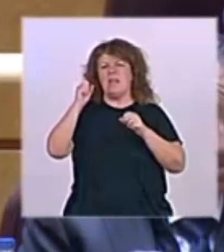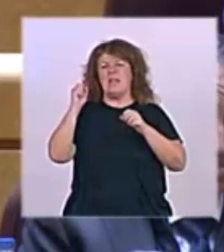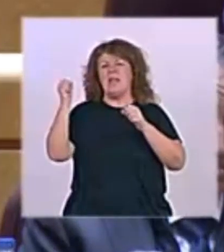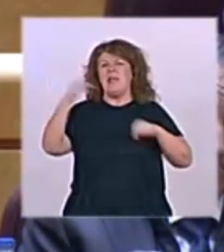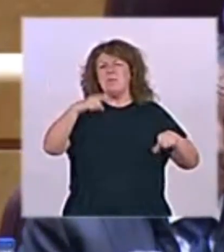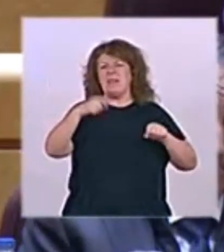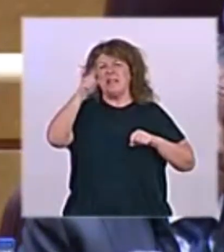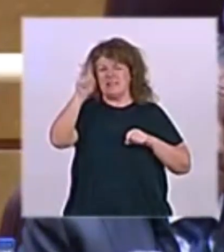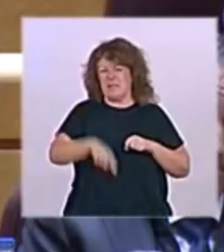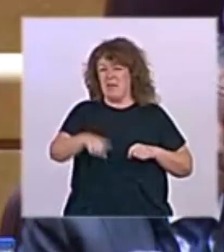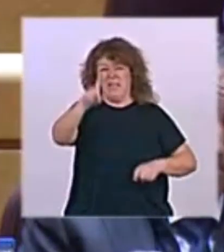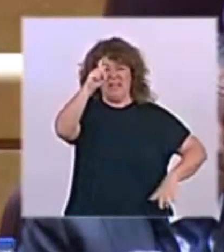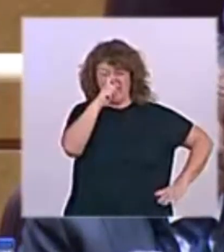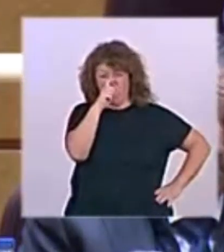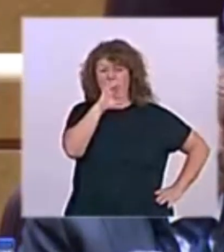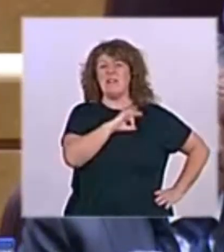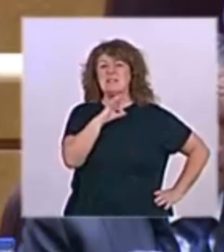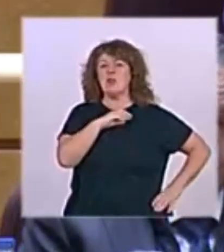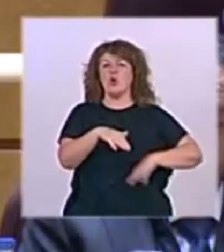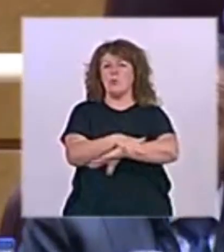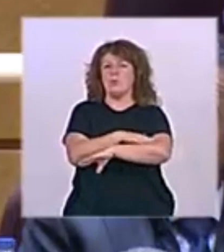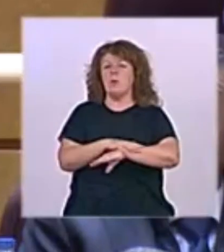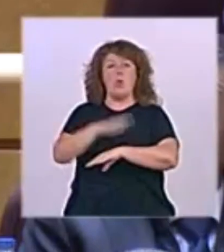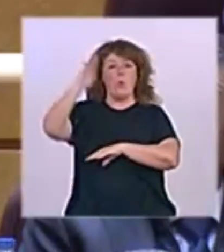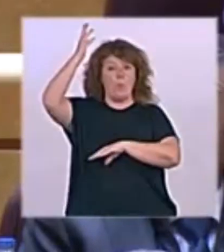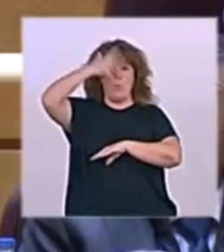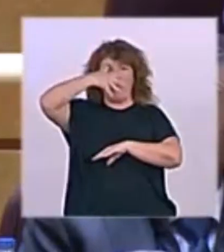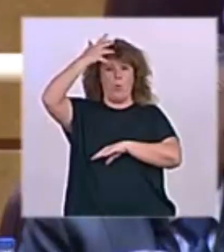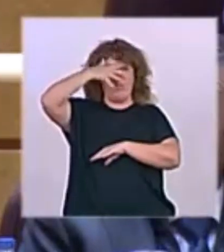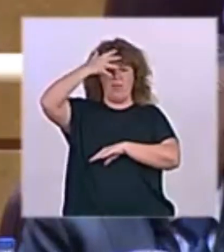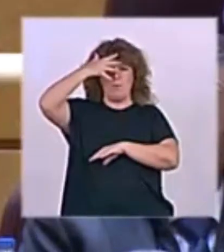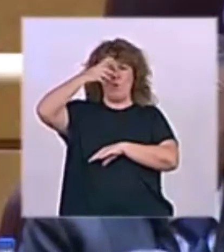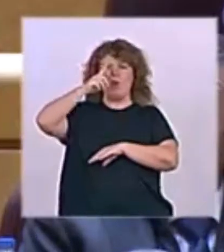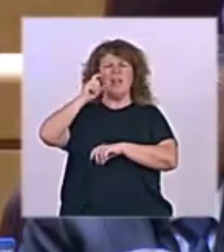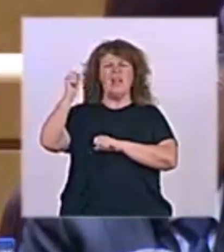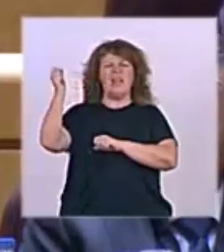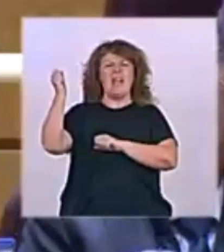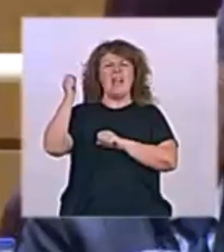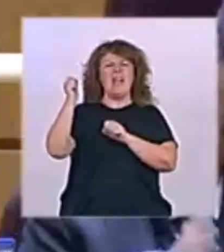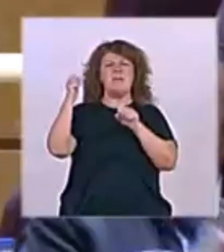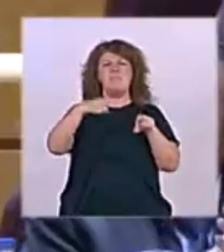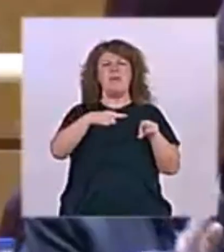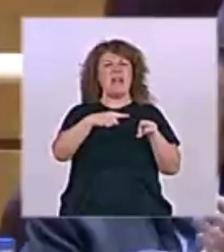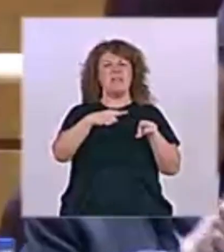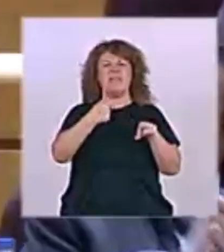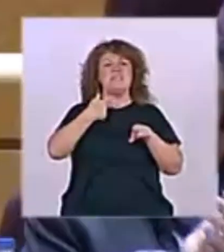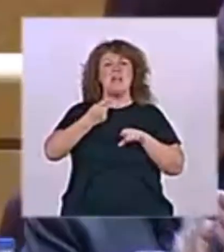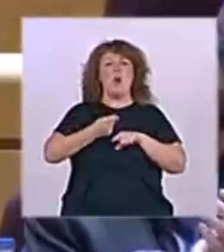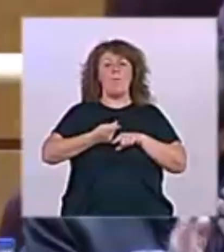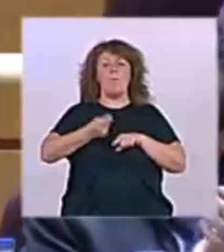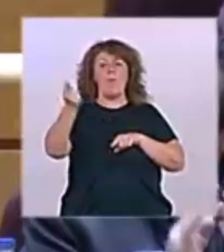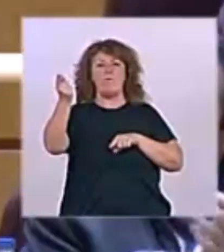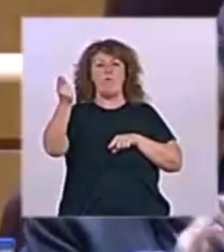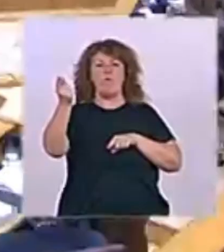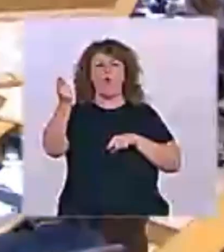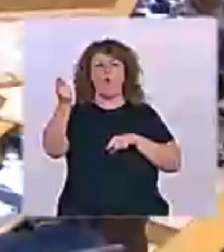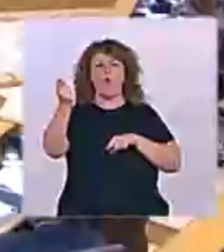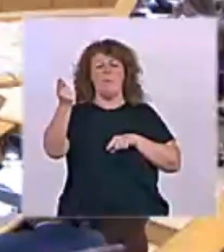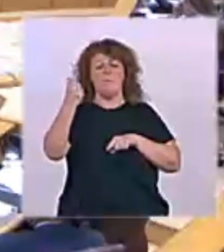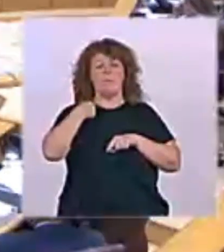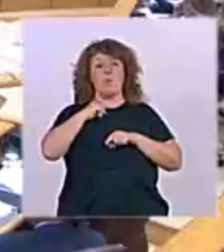No es un emigrante Es un prófugo Huido De la justicia Pero sobre todo Pero sobre todo